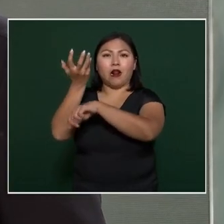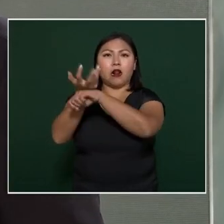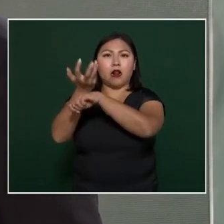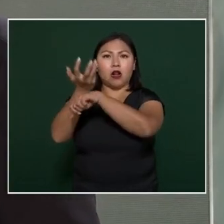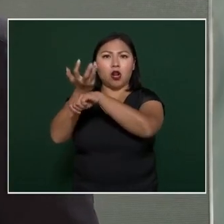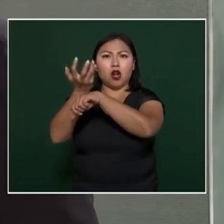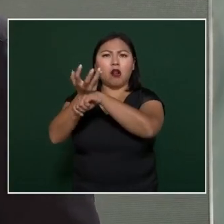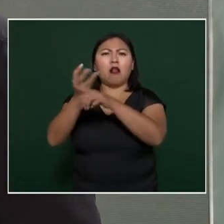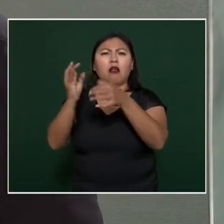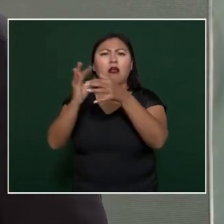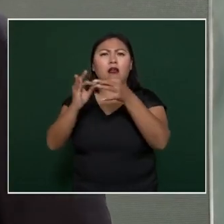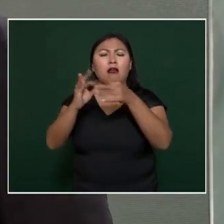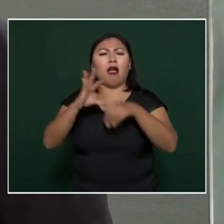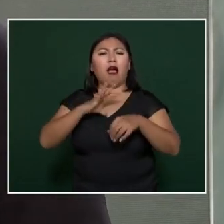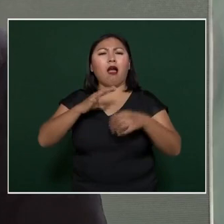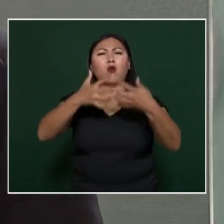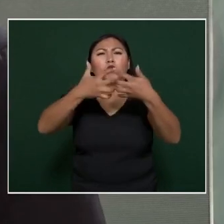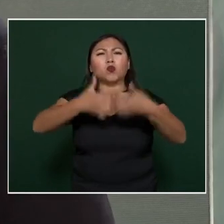potabilizadora